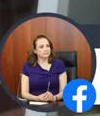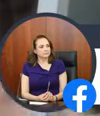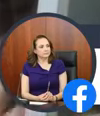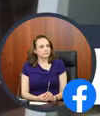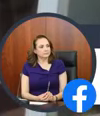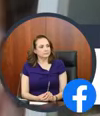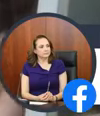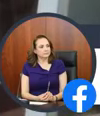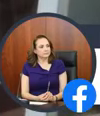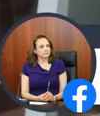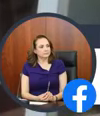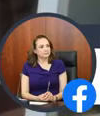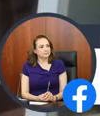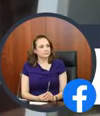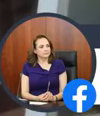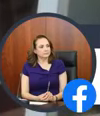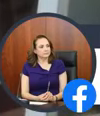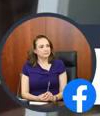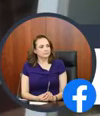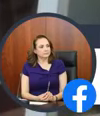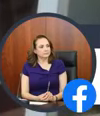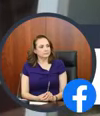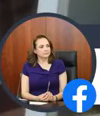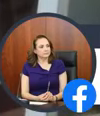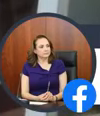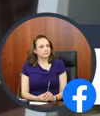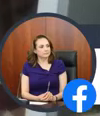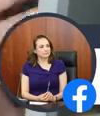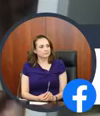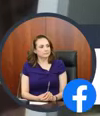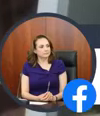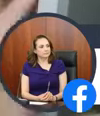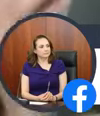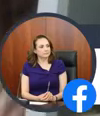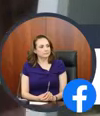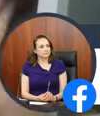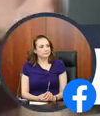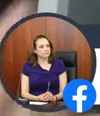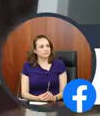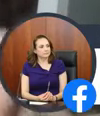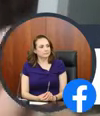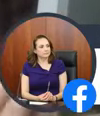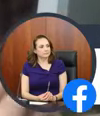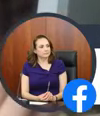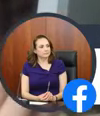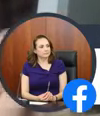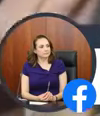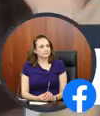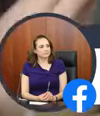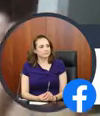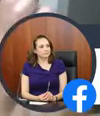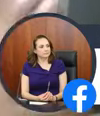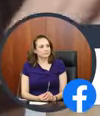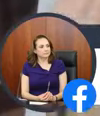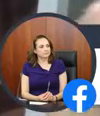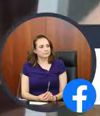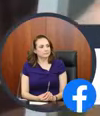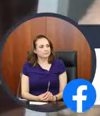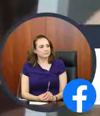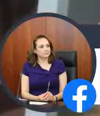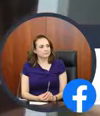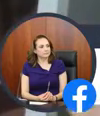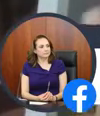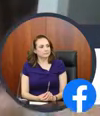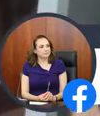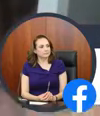edad, que no lo haya propinado a golpes o que no lo haya dejado solo un rato. Vamos, que insisto, a esa edad no hay